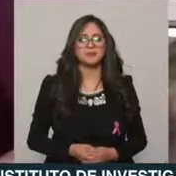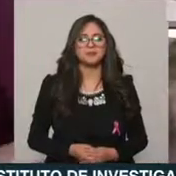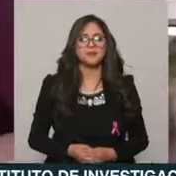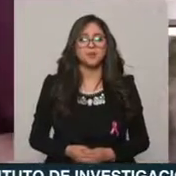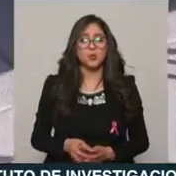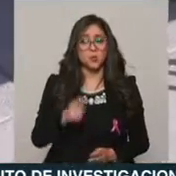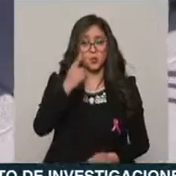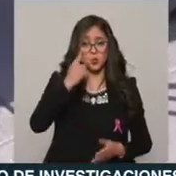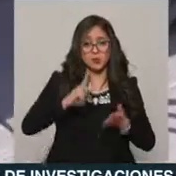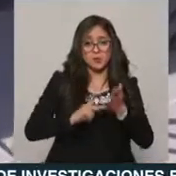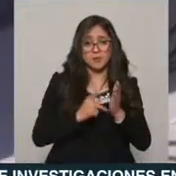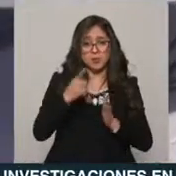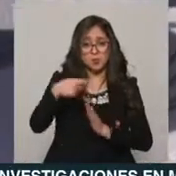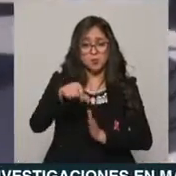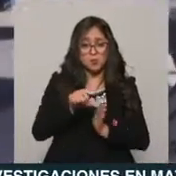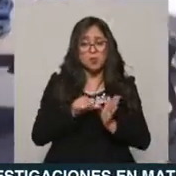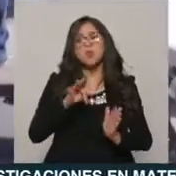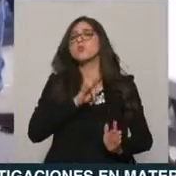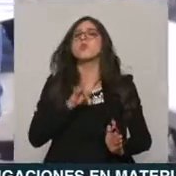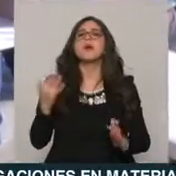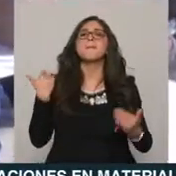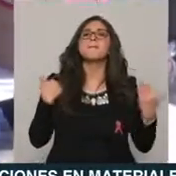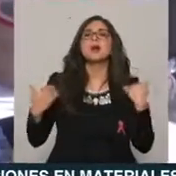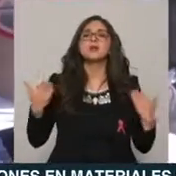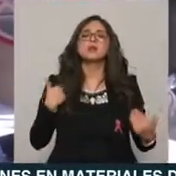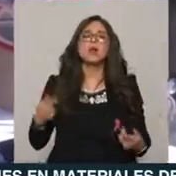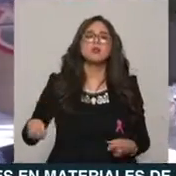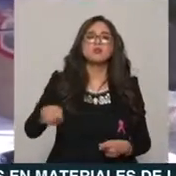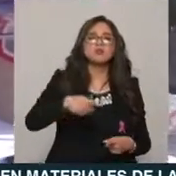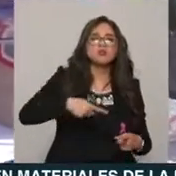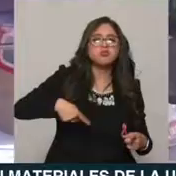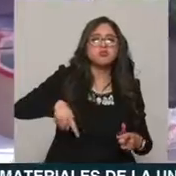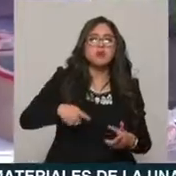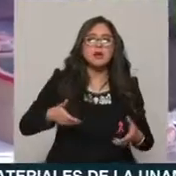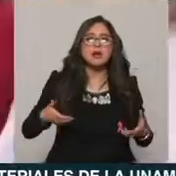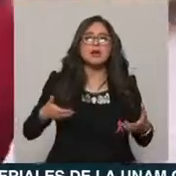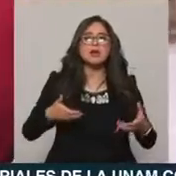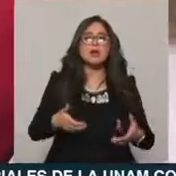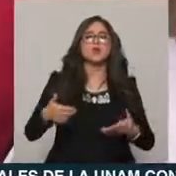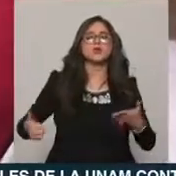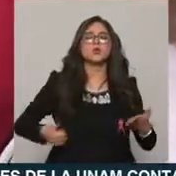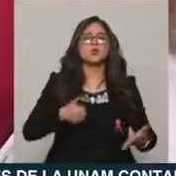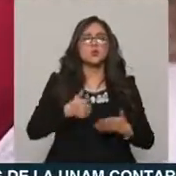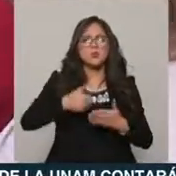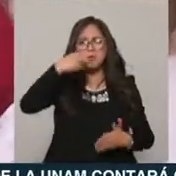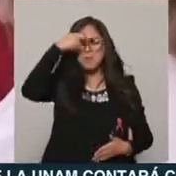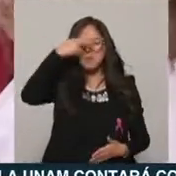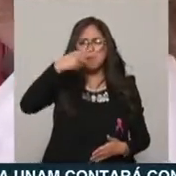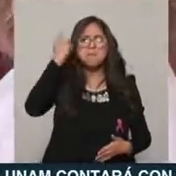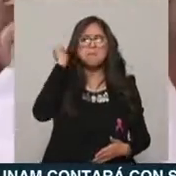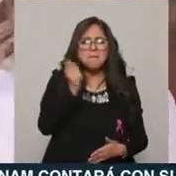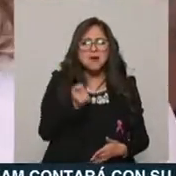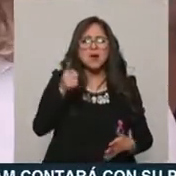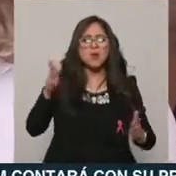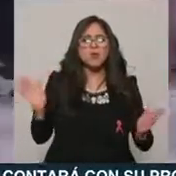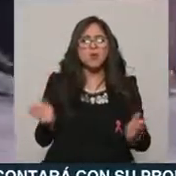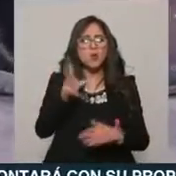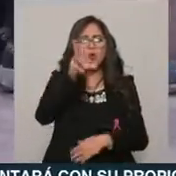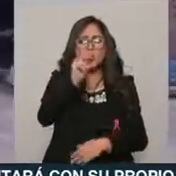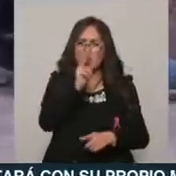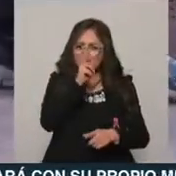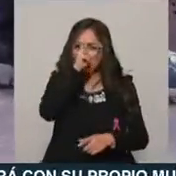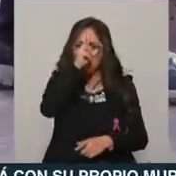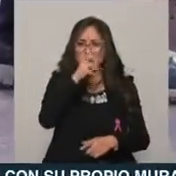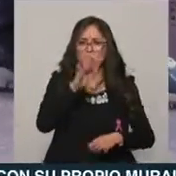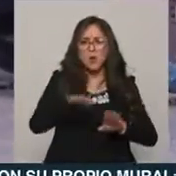una vez al mes, se podrá pasear a las mascotas en alguna de las vialidades de la Ciudad de México con el fin de fomentar la cultura de la no violencia hacia